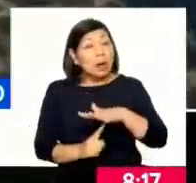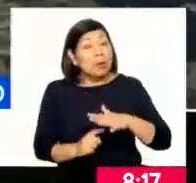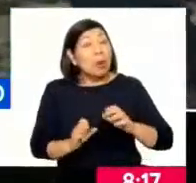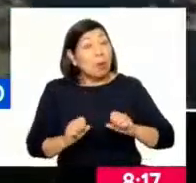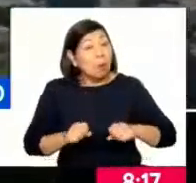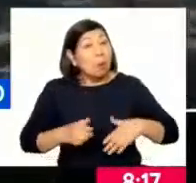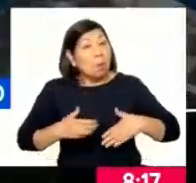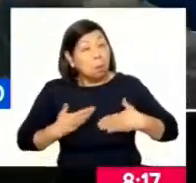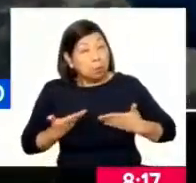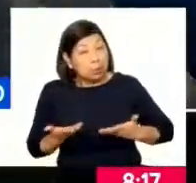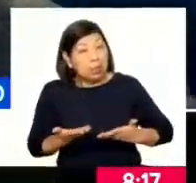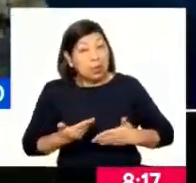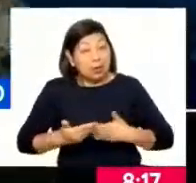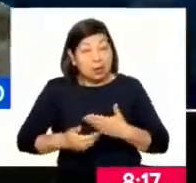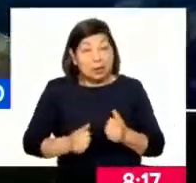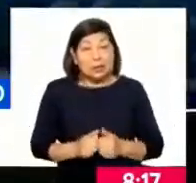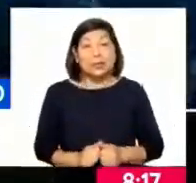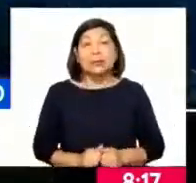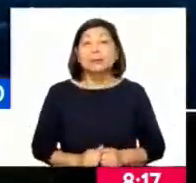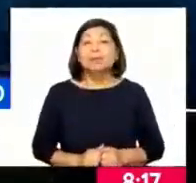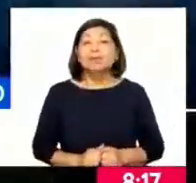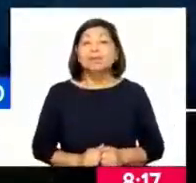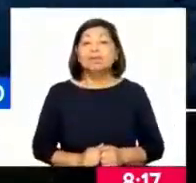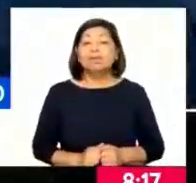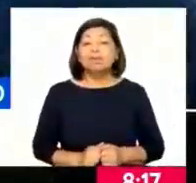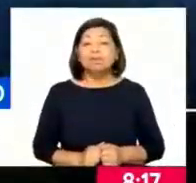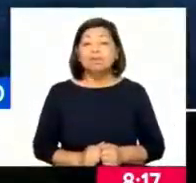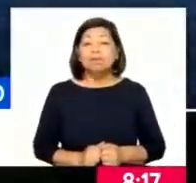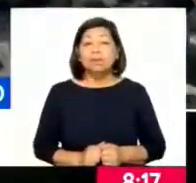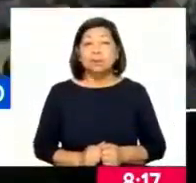pueda reactivarse, considera usted?